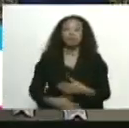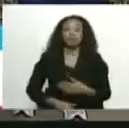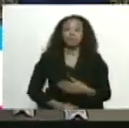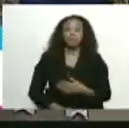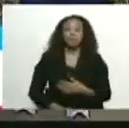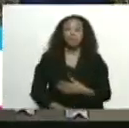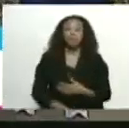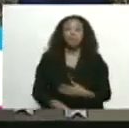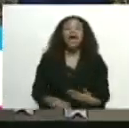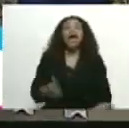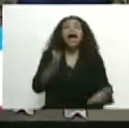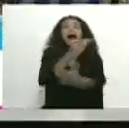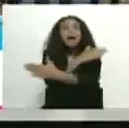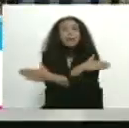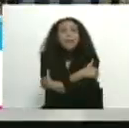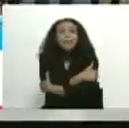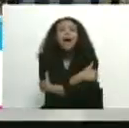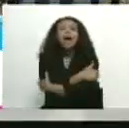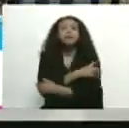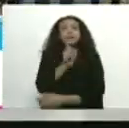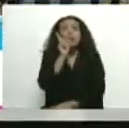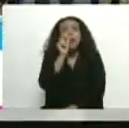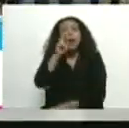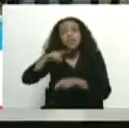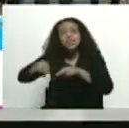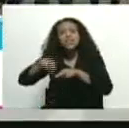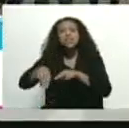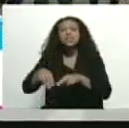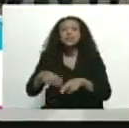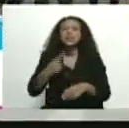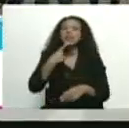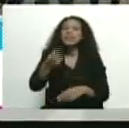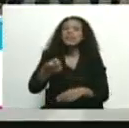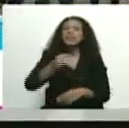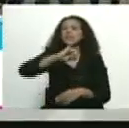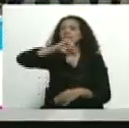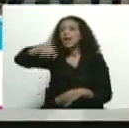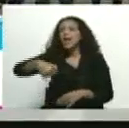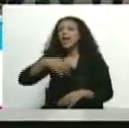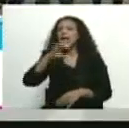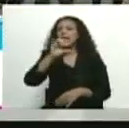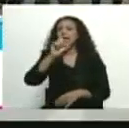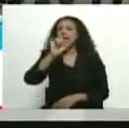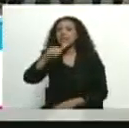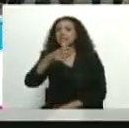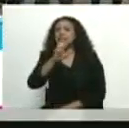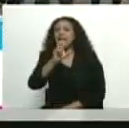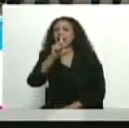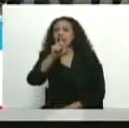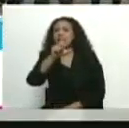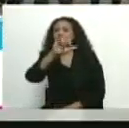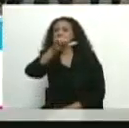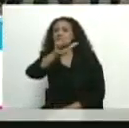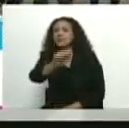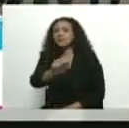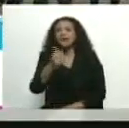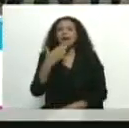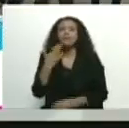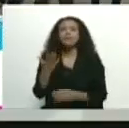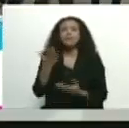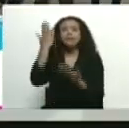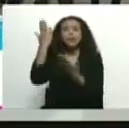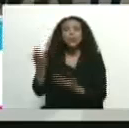es otra deportista. Un abrazo, Jesús. ¿Qué dice Yelitza? Deportivo que lleva por nombre José Antonio